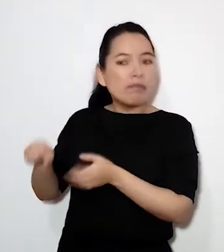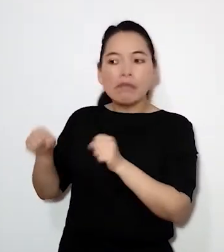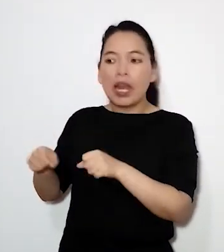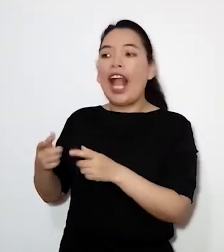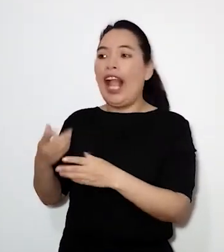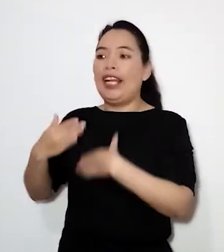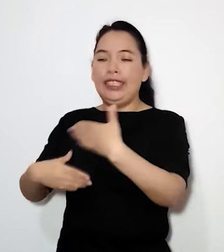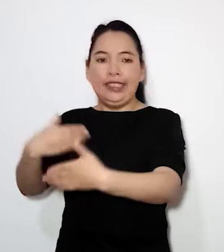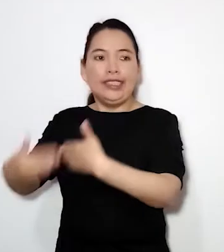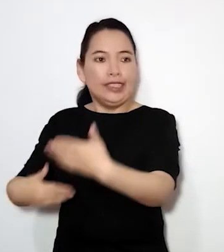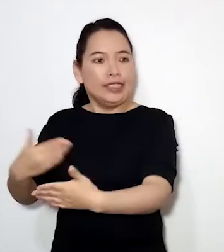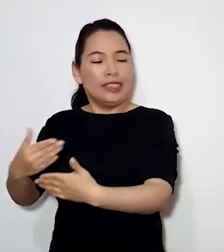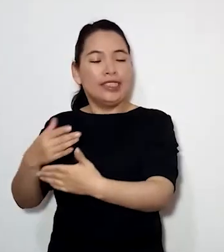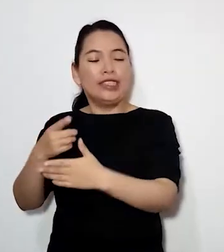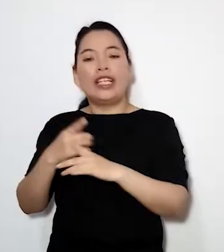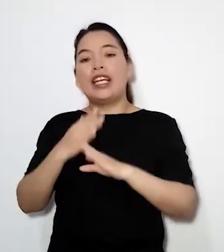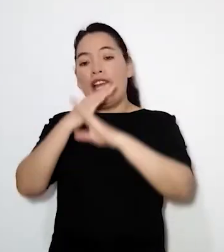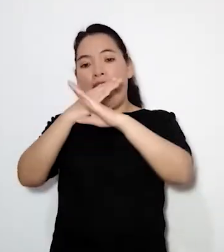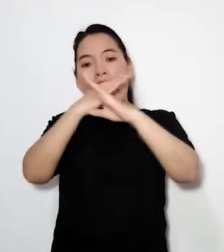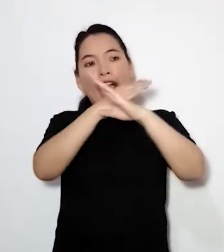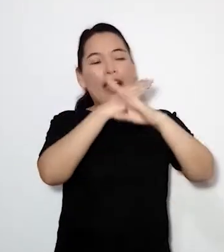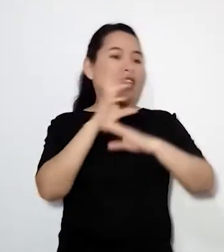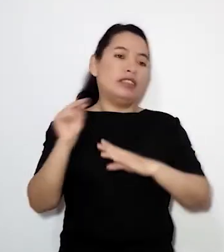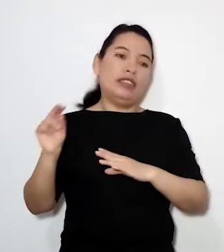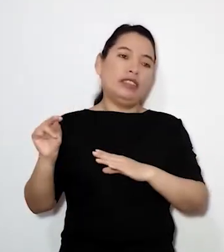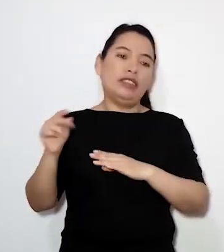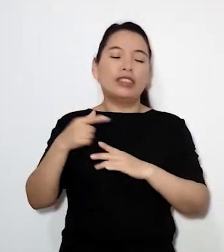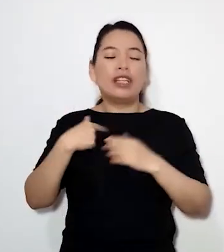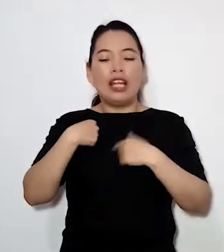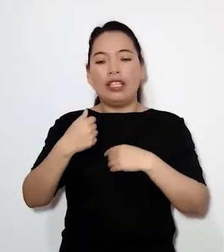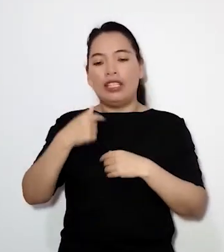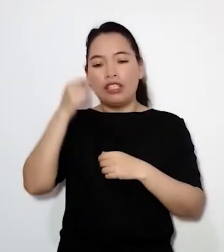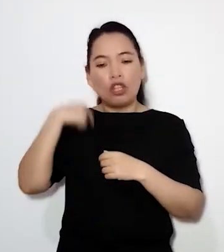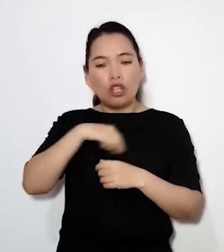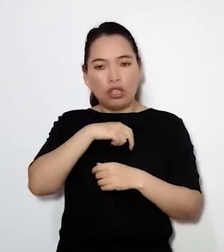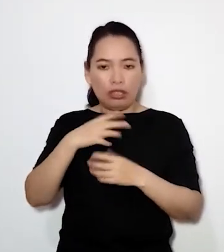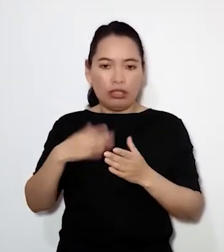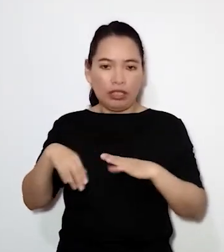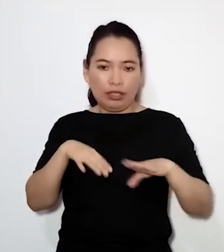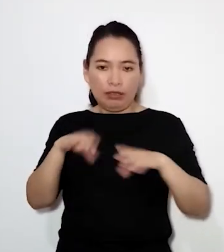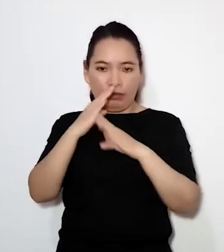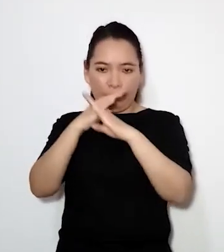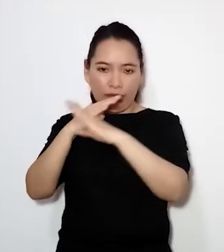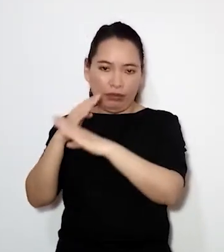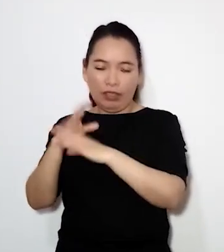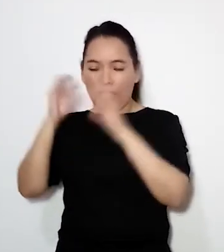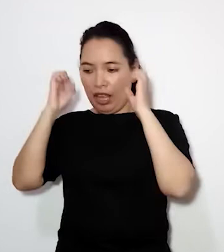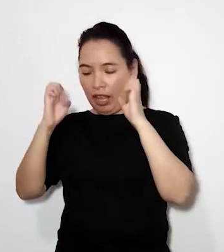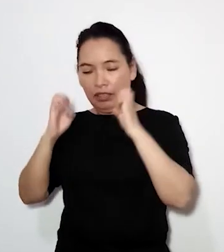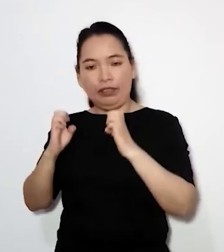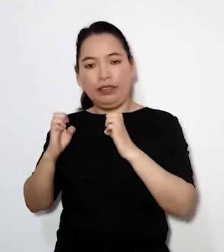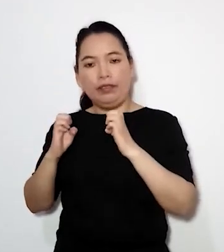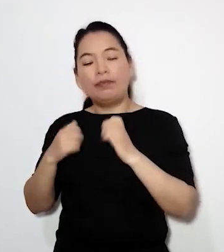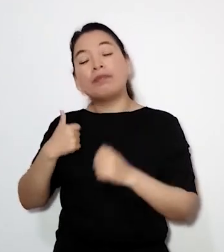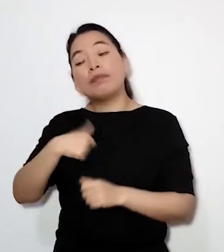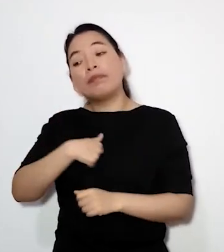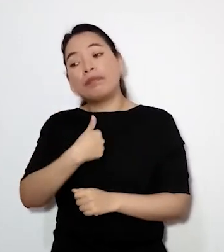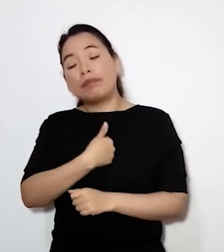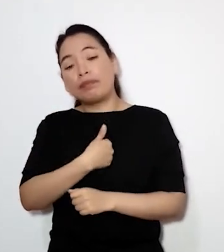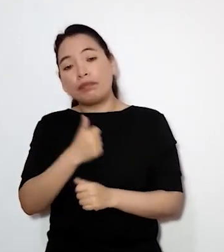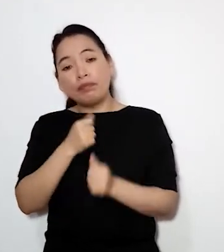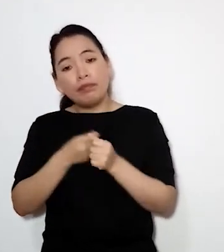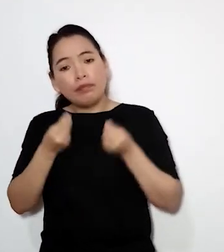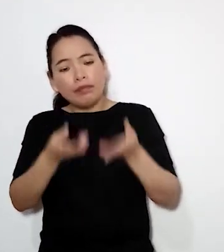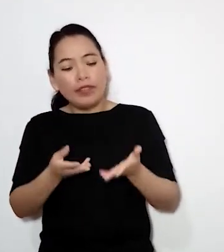están en las personas, sino que están en los abordajes educativos. Entonces, darles todas esas herramientas en la formación inicial y continua a los y